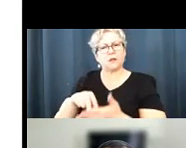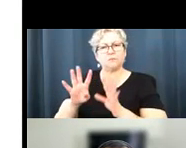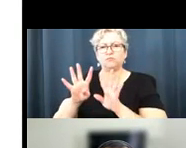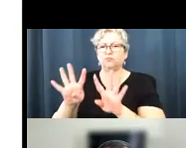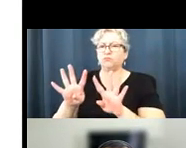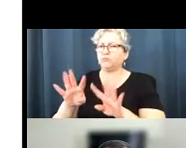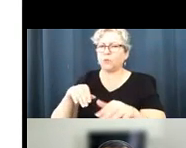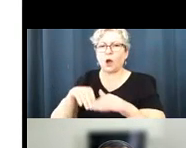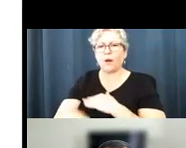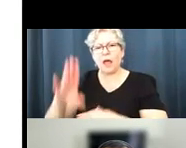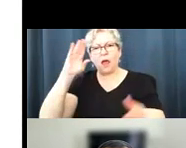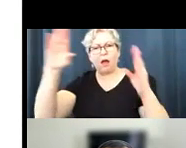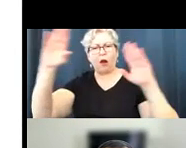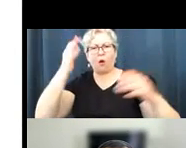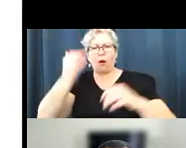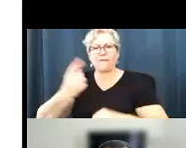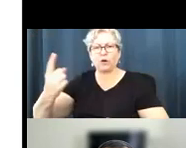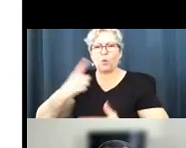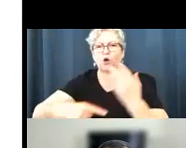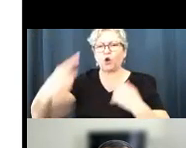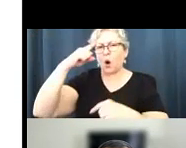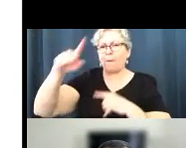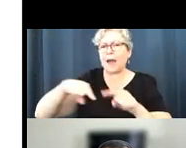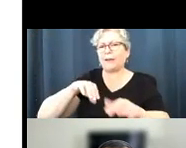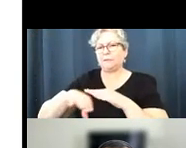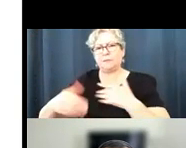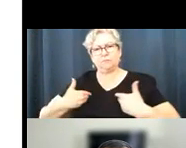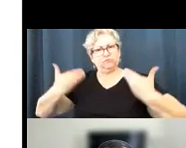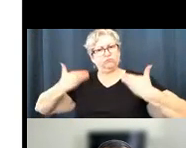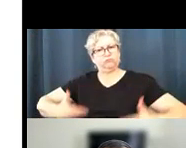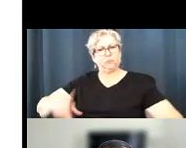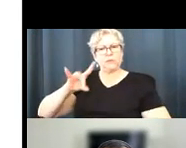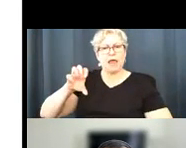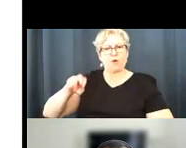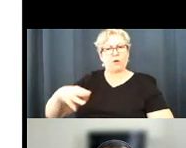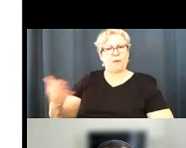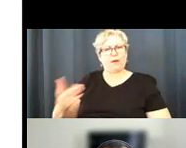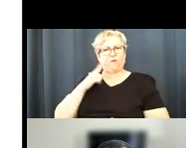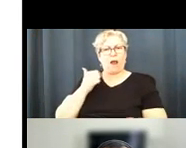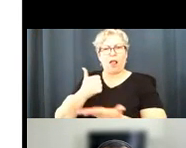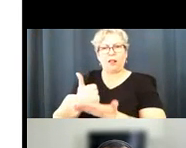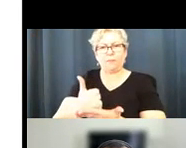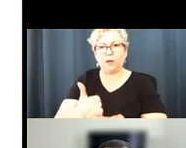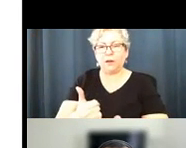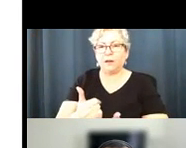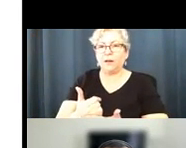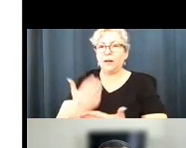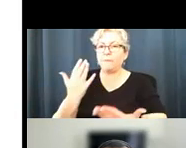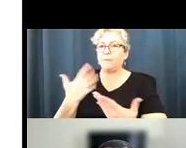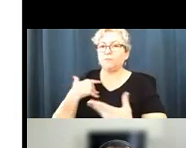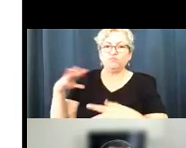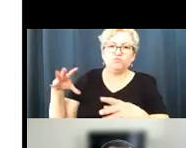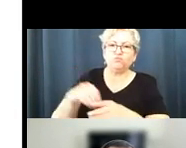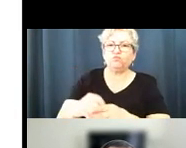me paraba con ellos, yo entraba, iba a las reuniones y decía, ay, qué bueno, ¿qué es lo que ustedes saben sobre la accesibilidad? Yo estoy aquí para ayudar.